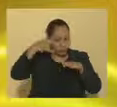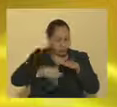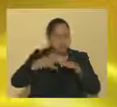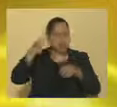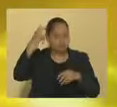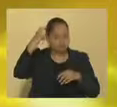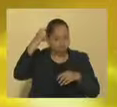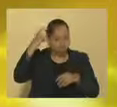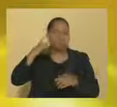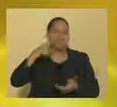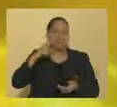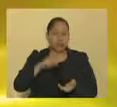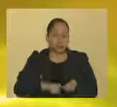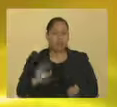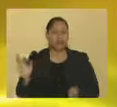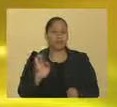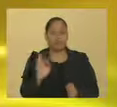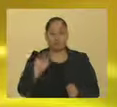cerebro, y esta